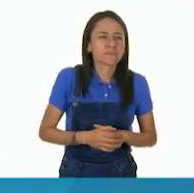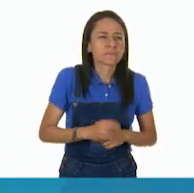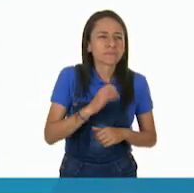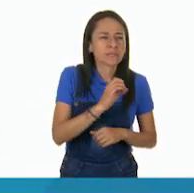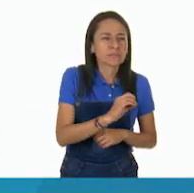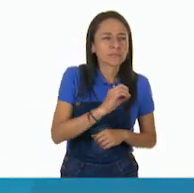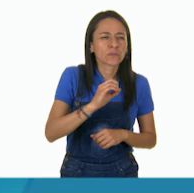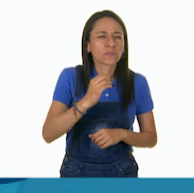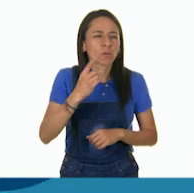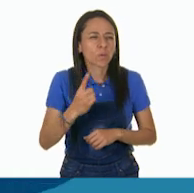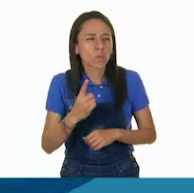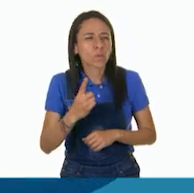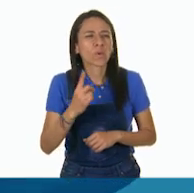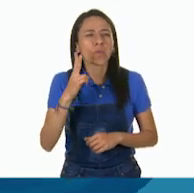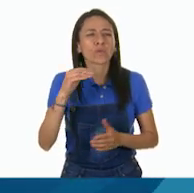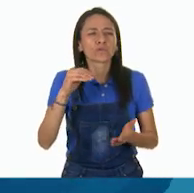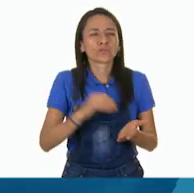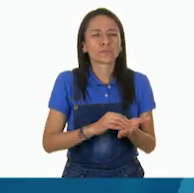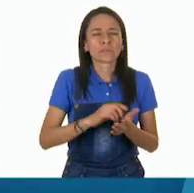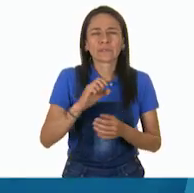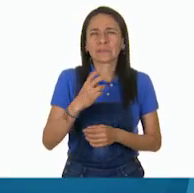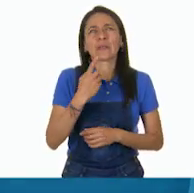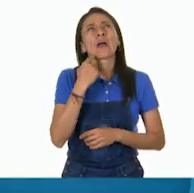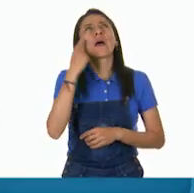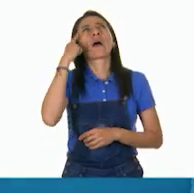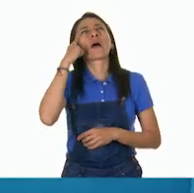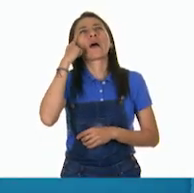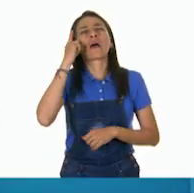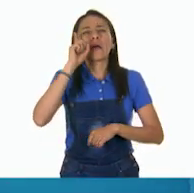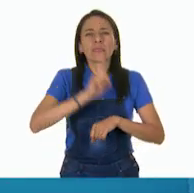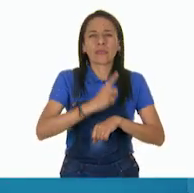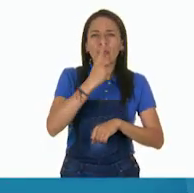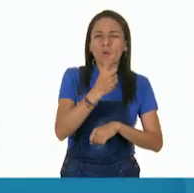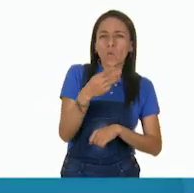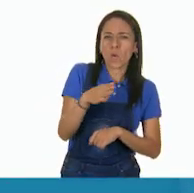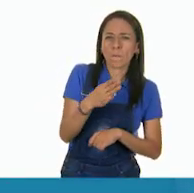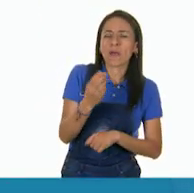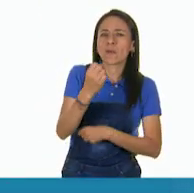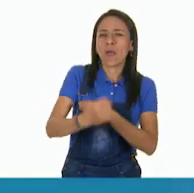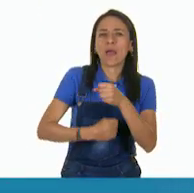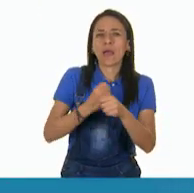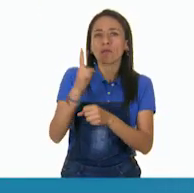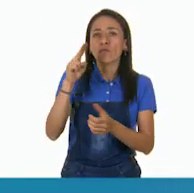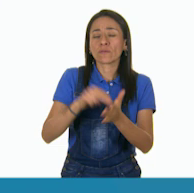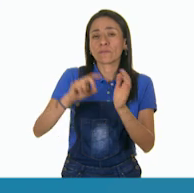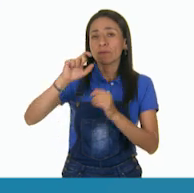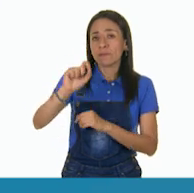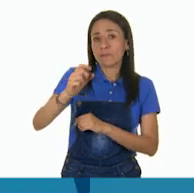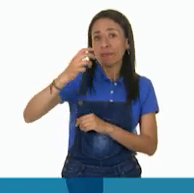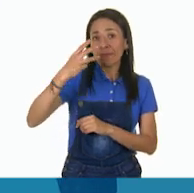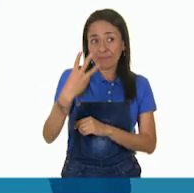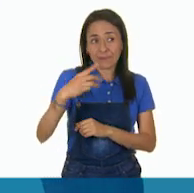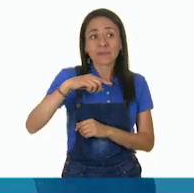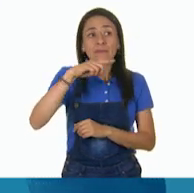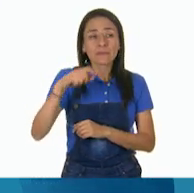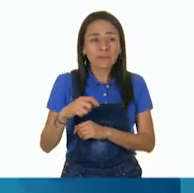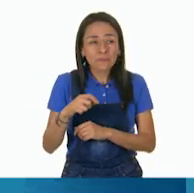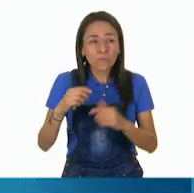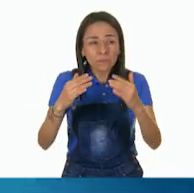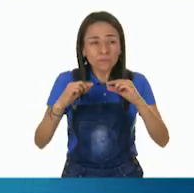3 o sea el primero de mayo del 2023 y luego viene el lote el envase